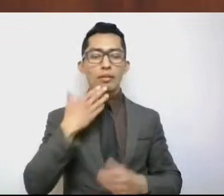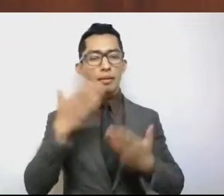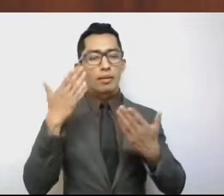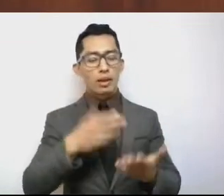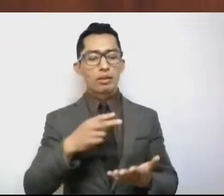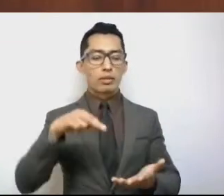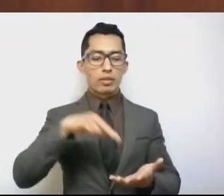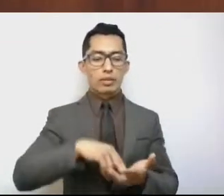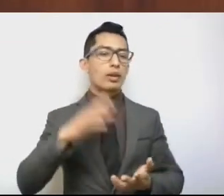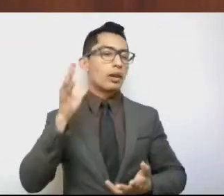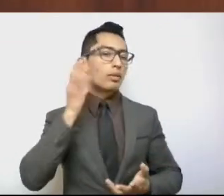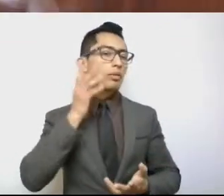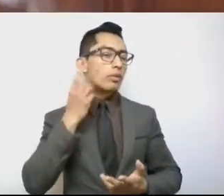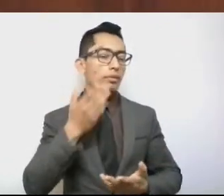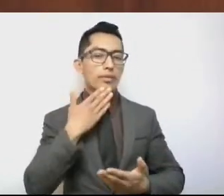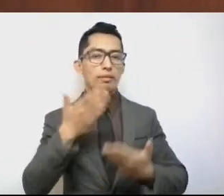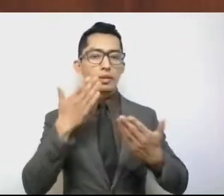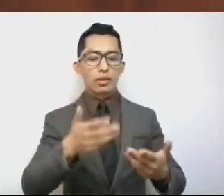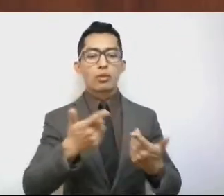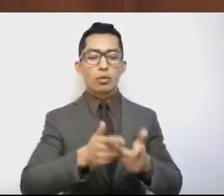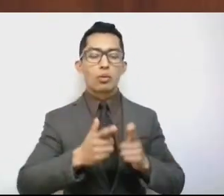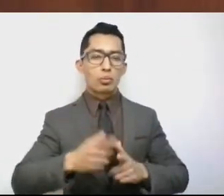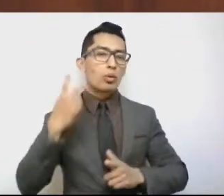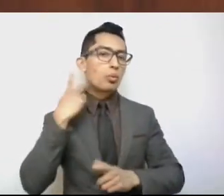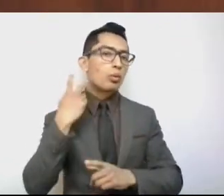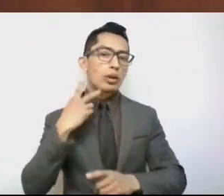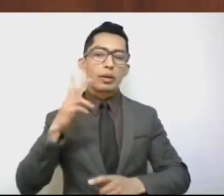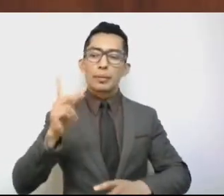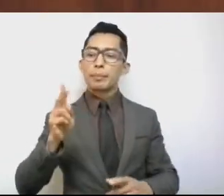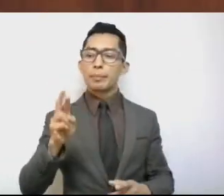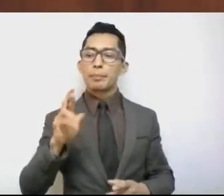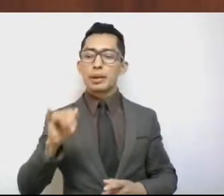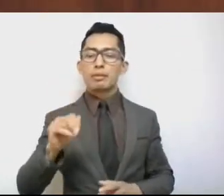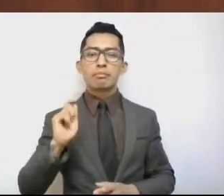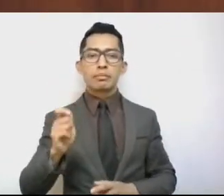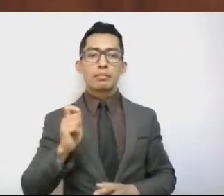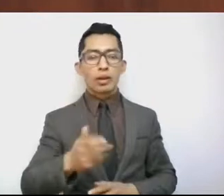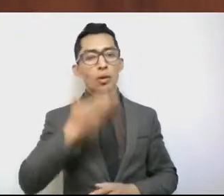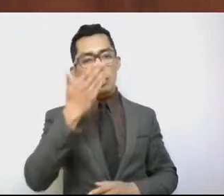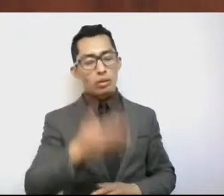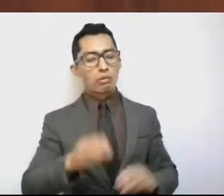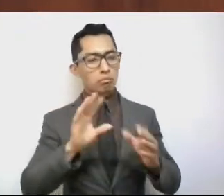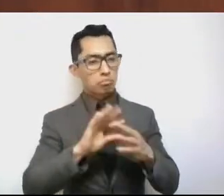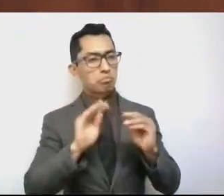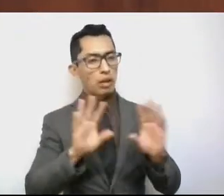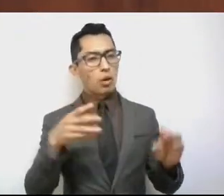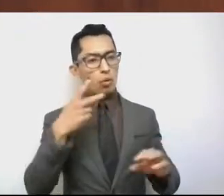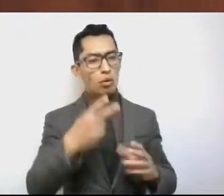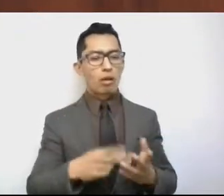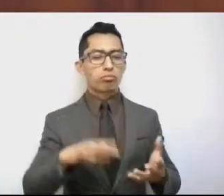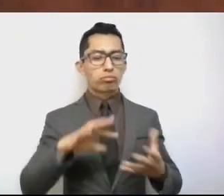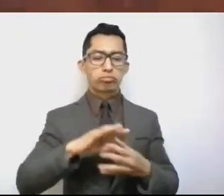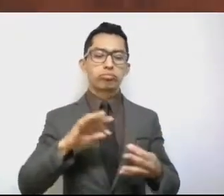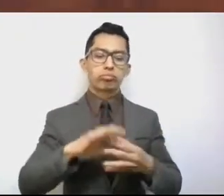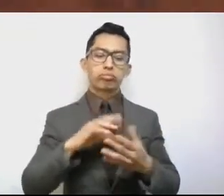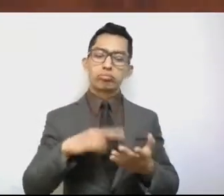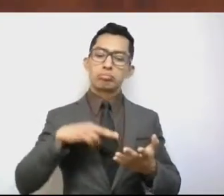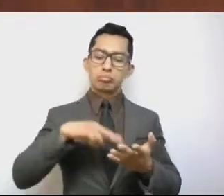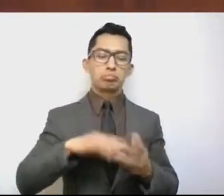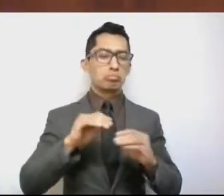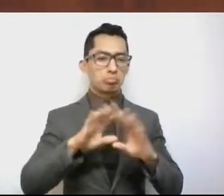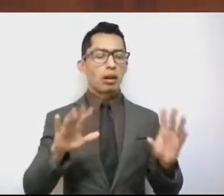legislativo. Para el grupo parlamentario del PRI, ha sido usted muy claro en su presentación, lo cual nos